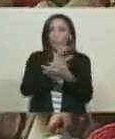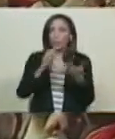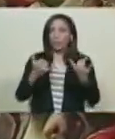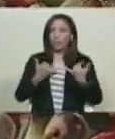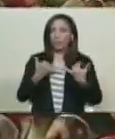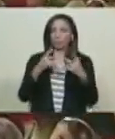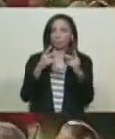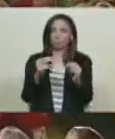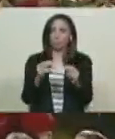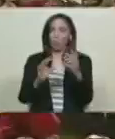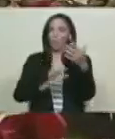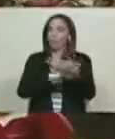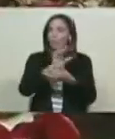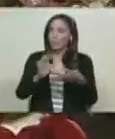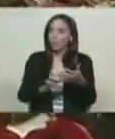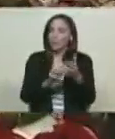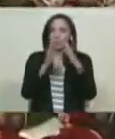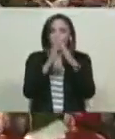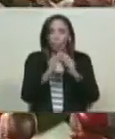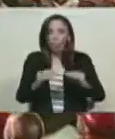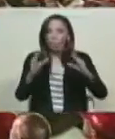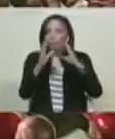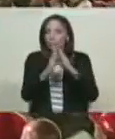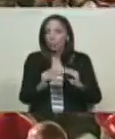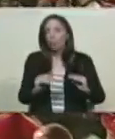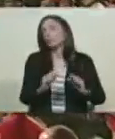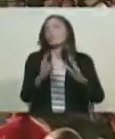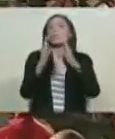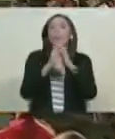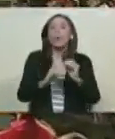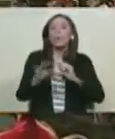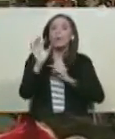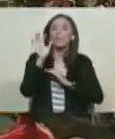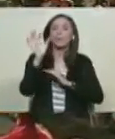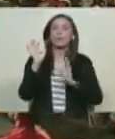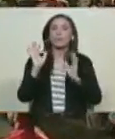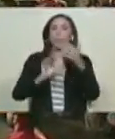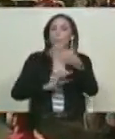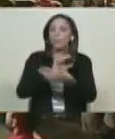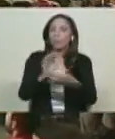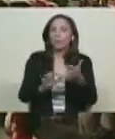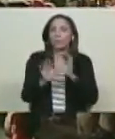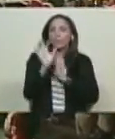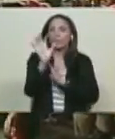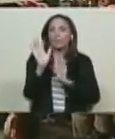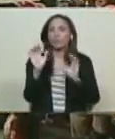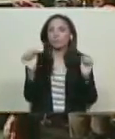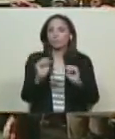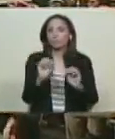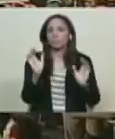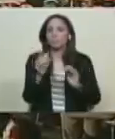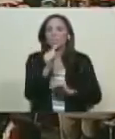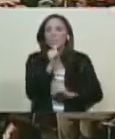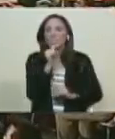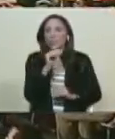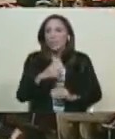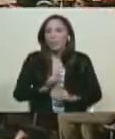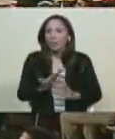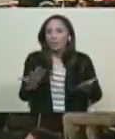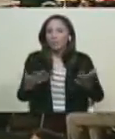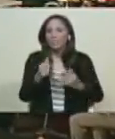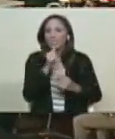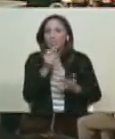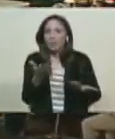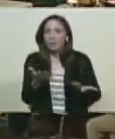Este es un problema de la patria o la antipatria, del pueblo o la oligarquía. ¿Quién puede más? ¿El